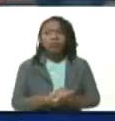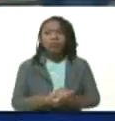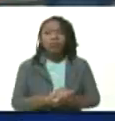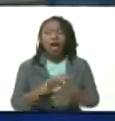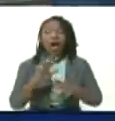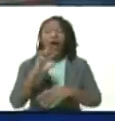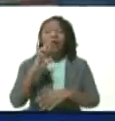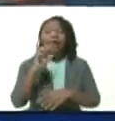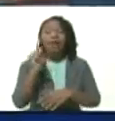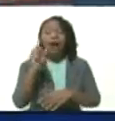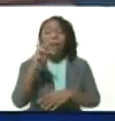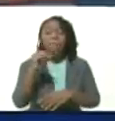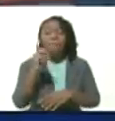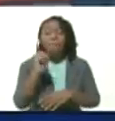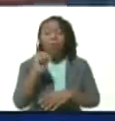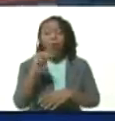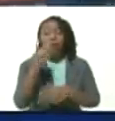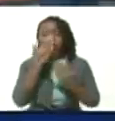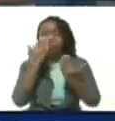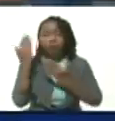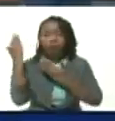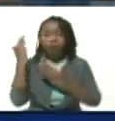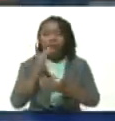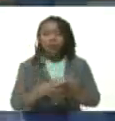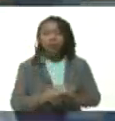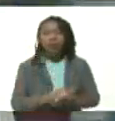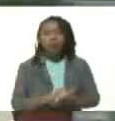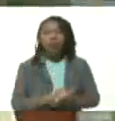Ramón Ernesto, adelante, por favor.